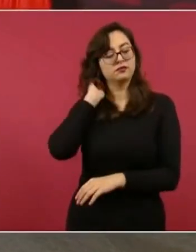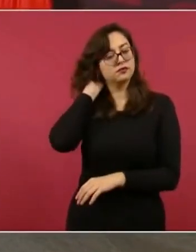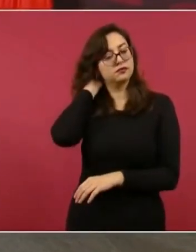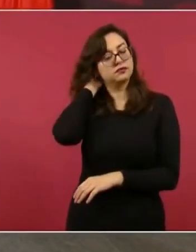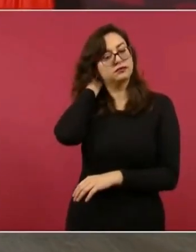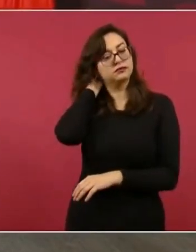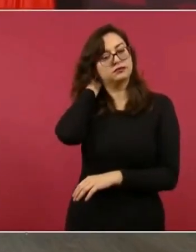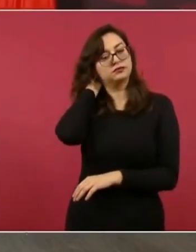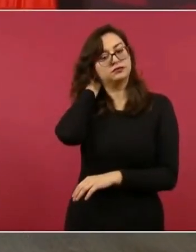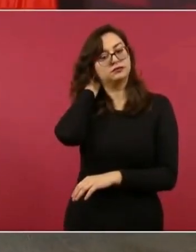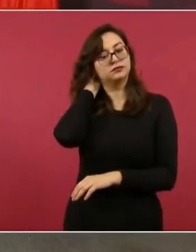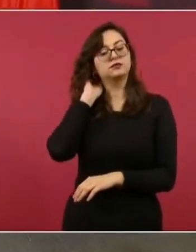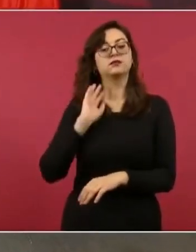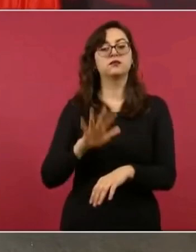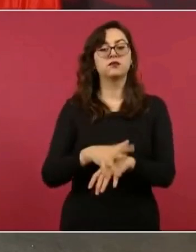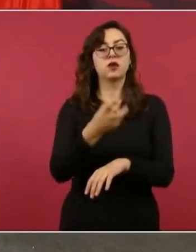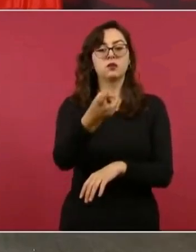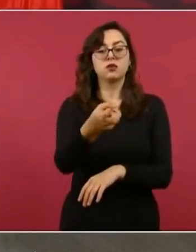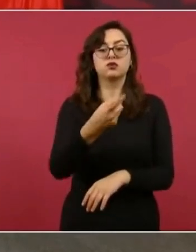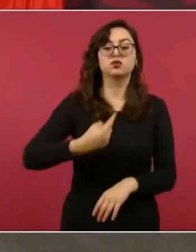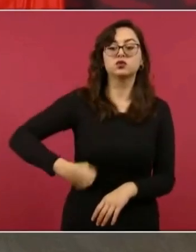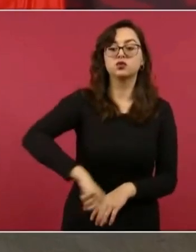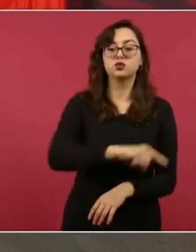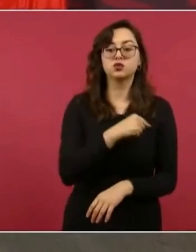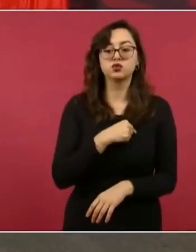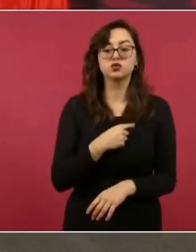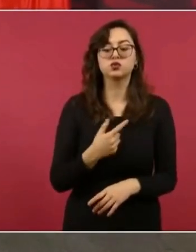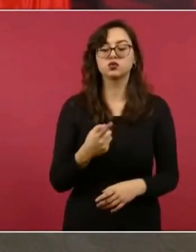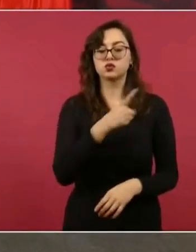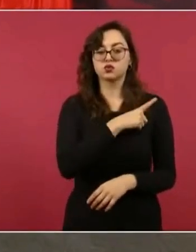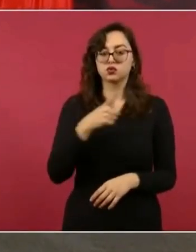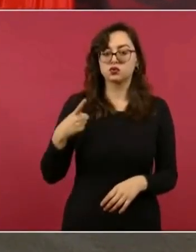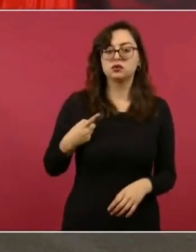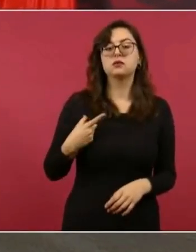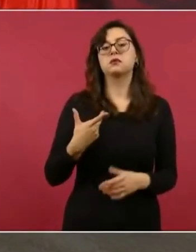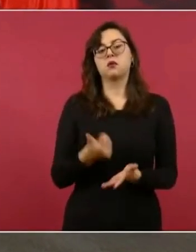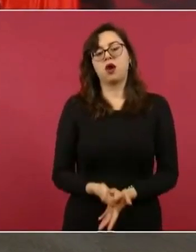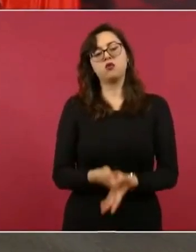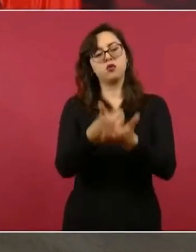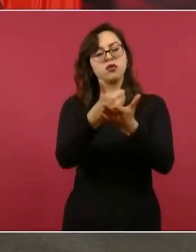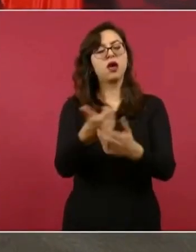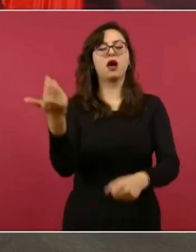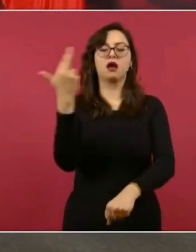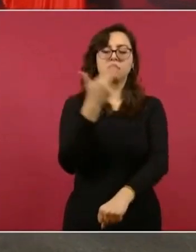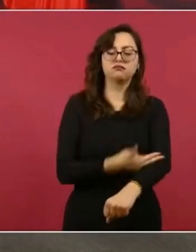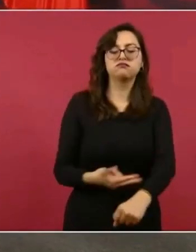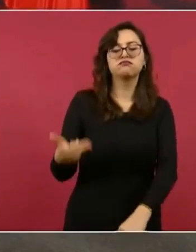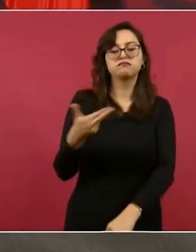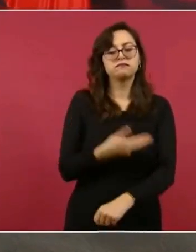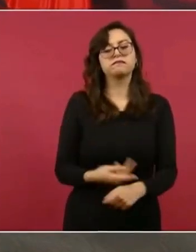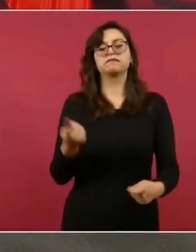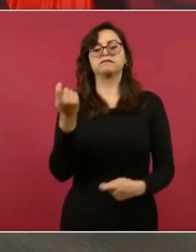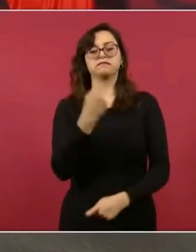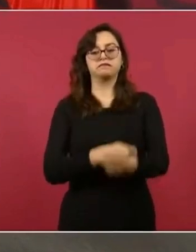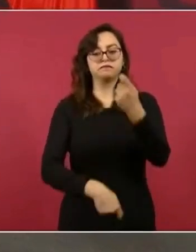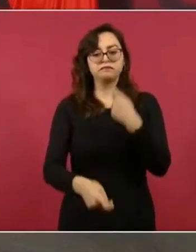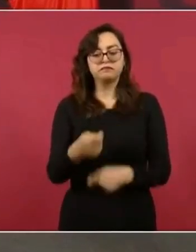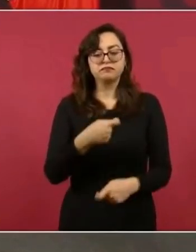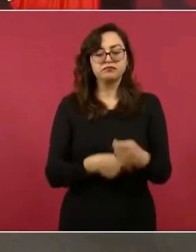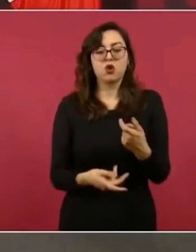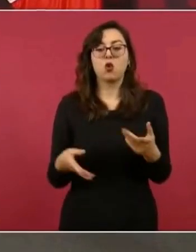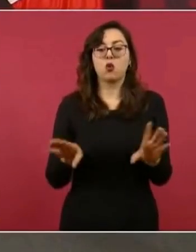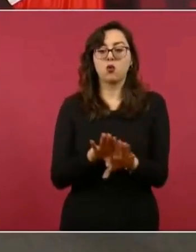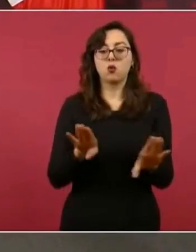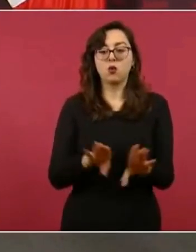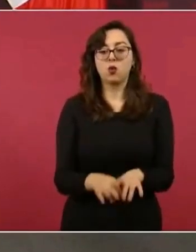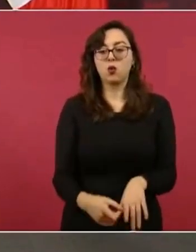vamos a hacer gestiones, trámites para buscar un